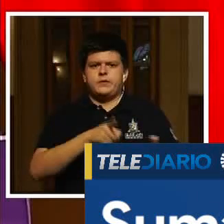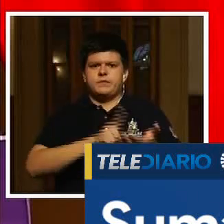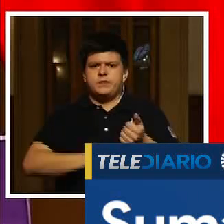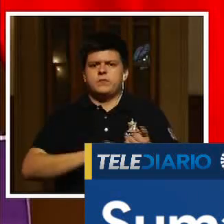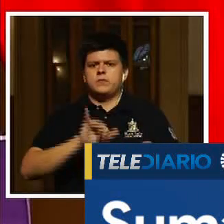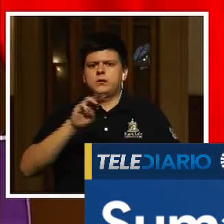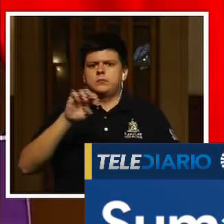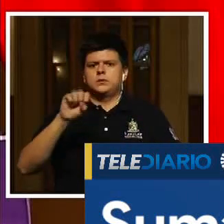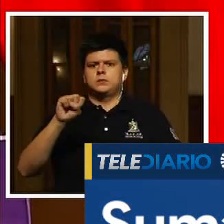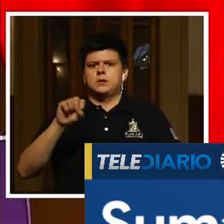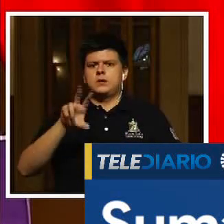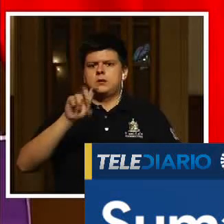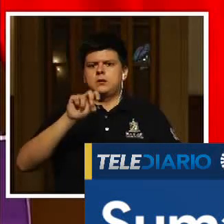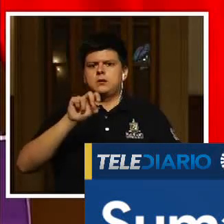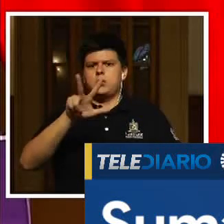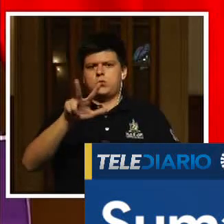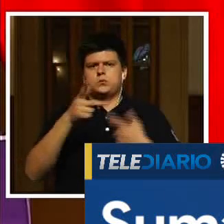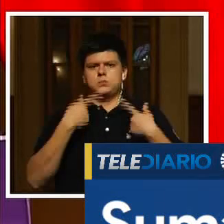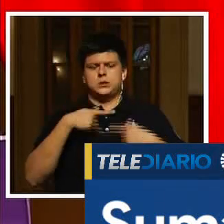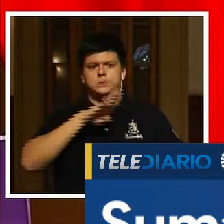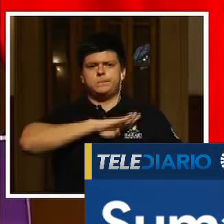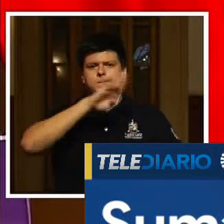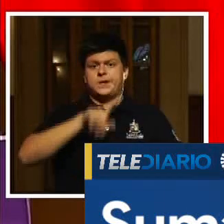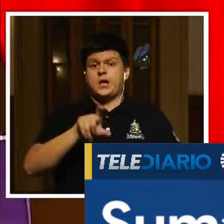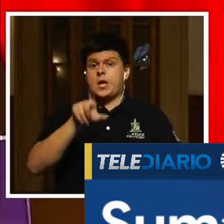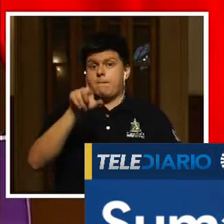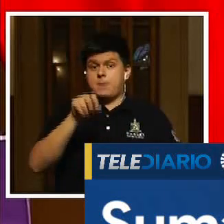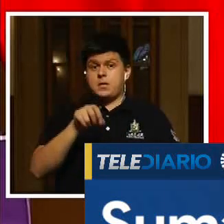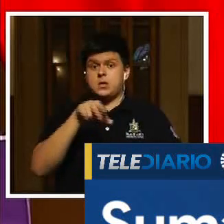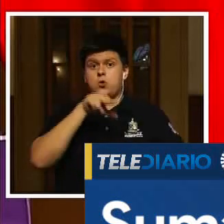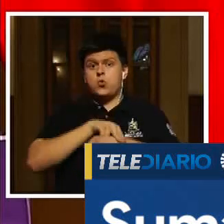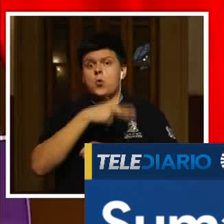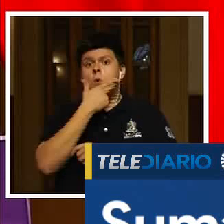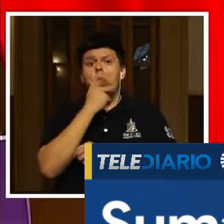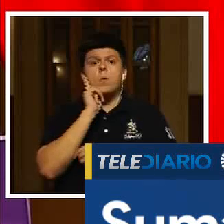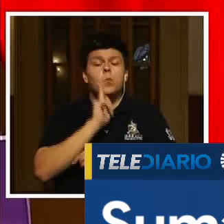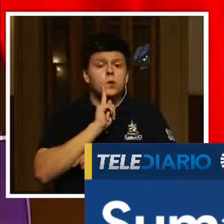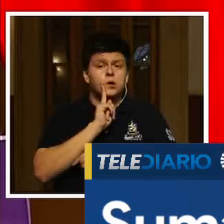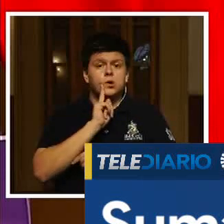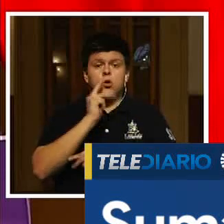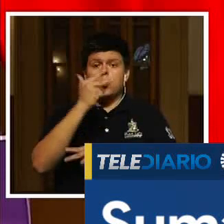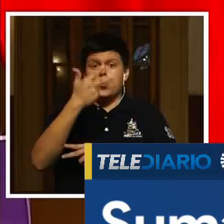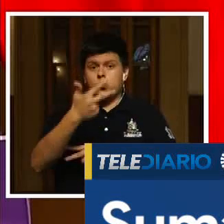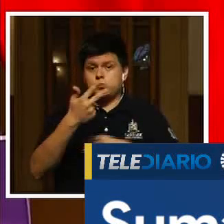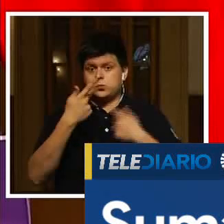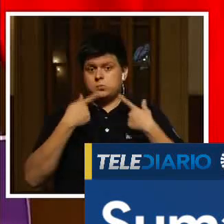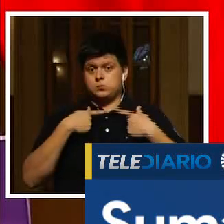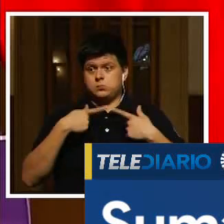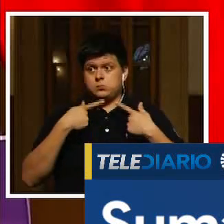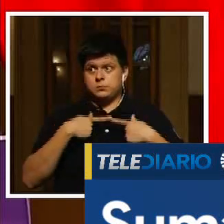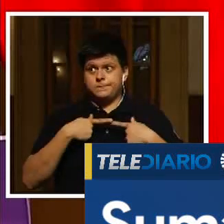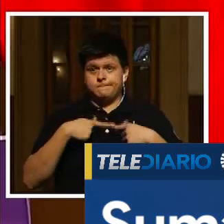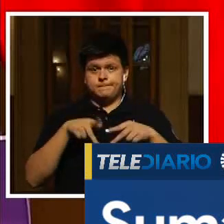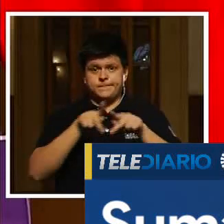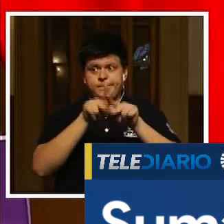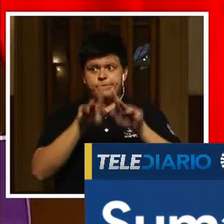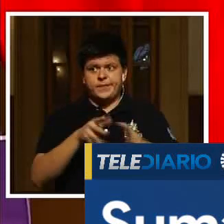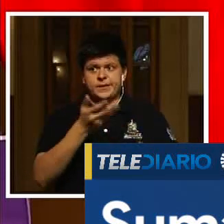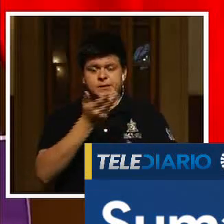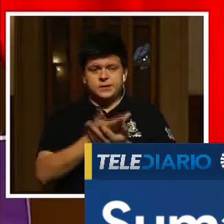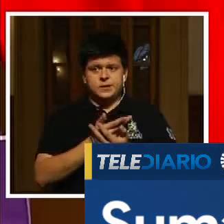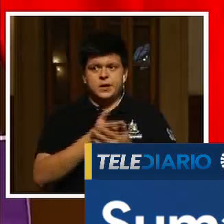esas 38 defunciones, 20 son doctores y doctoras, 8 son descansen en paz,